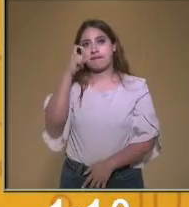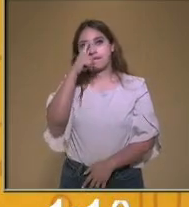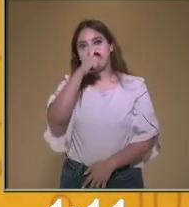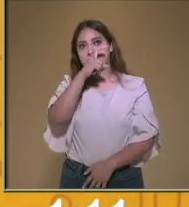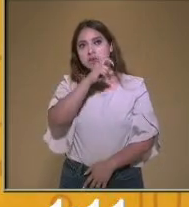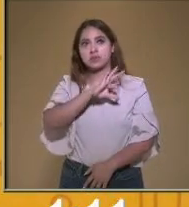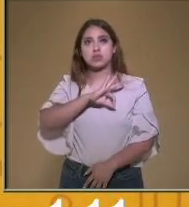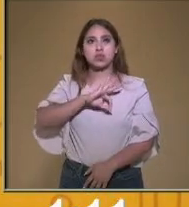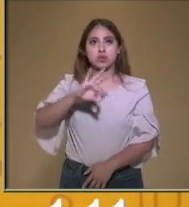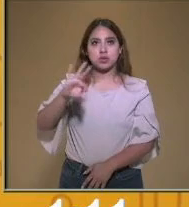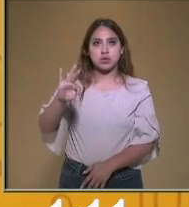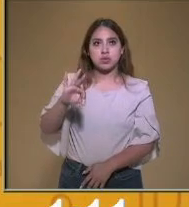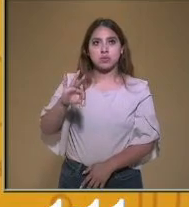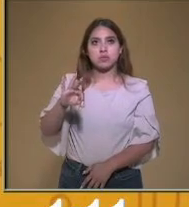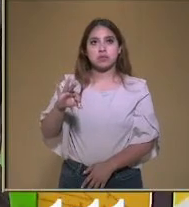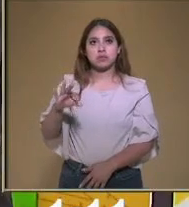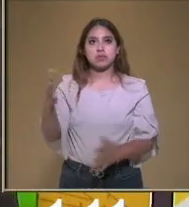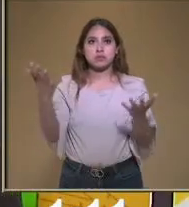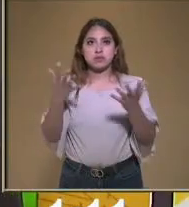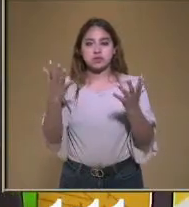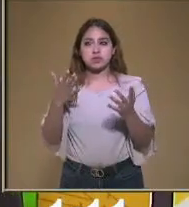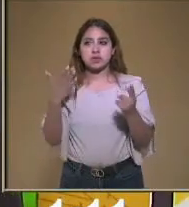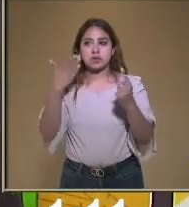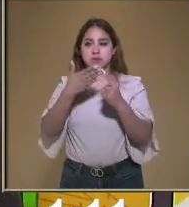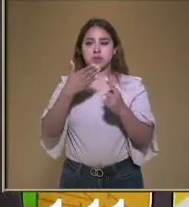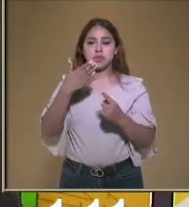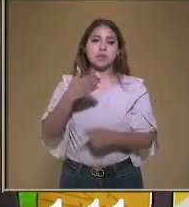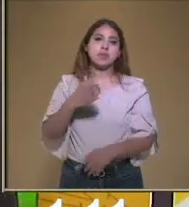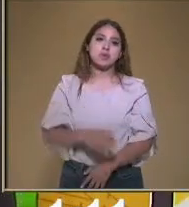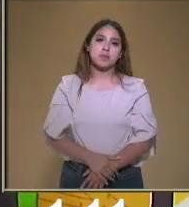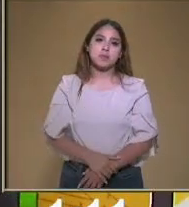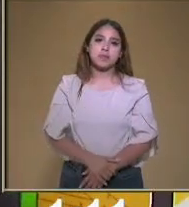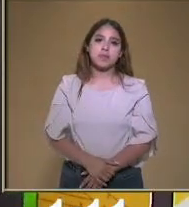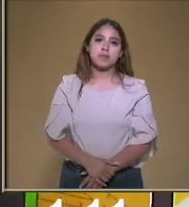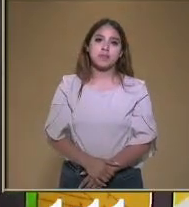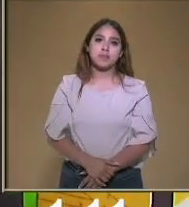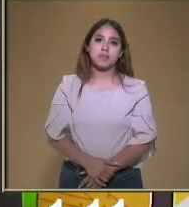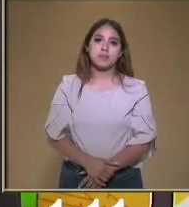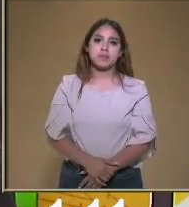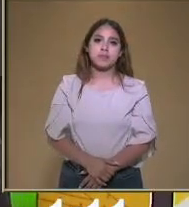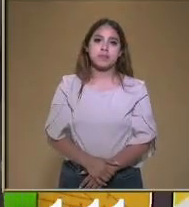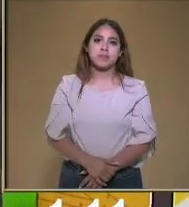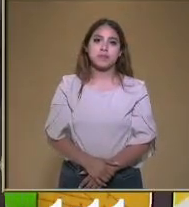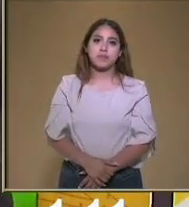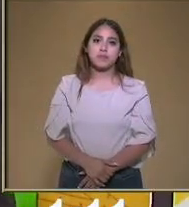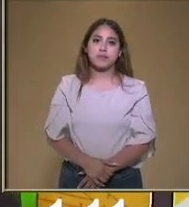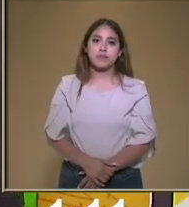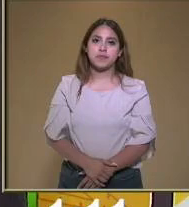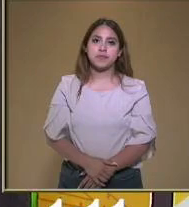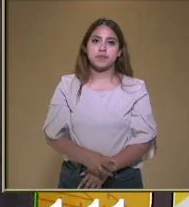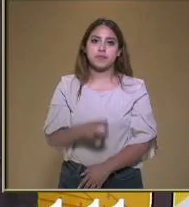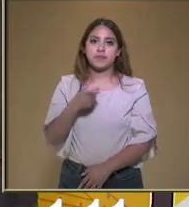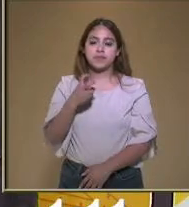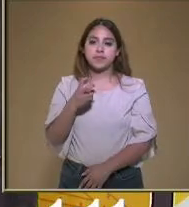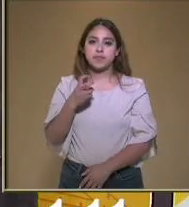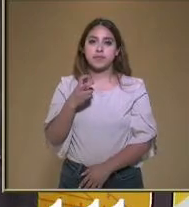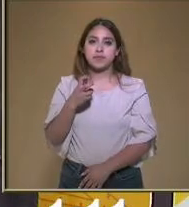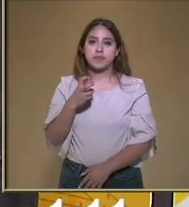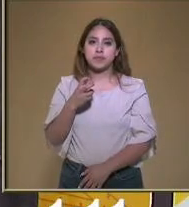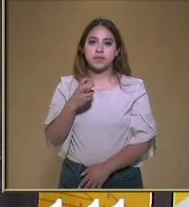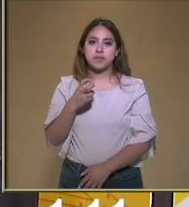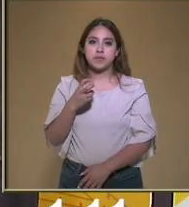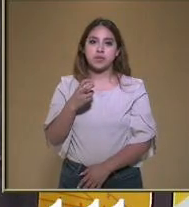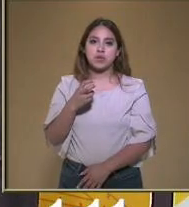poder lograr un objetivo. Muy bien, perfecto. Y nada más recapitular un poco lo que hicimos el día de hoy.